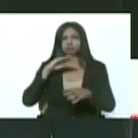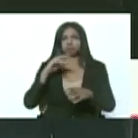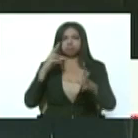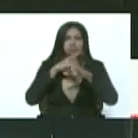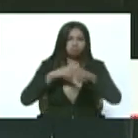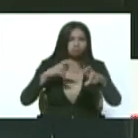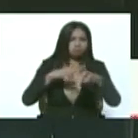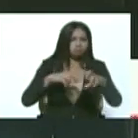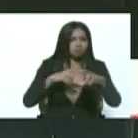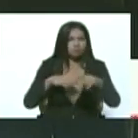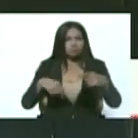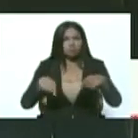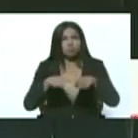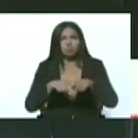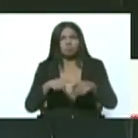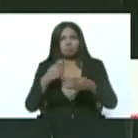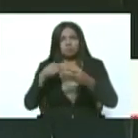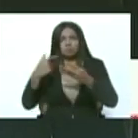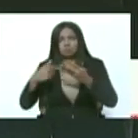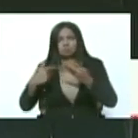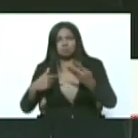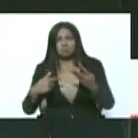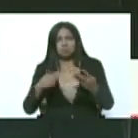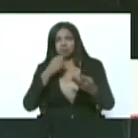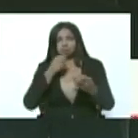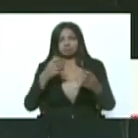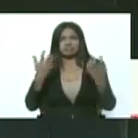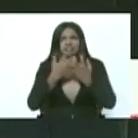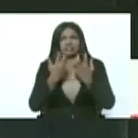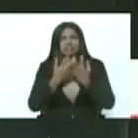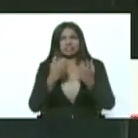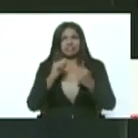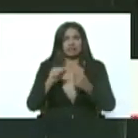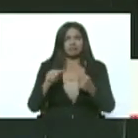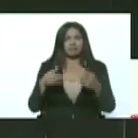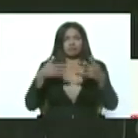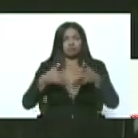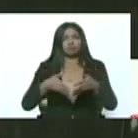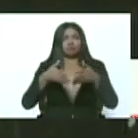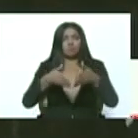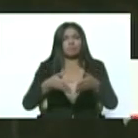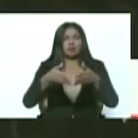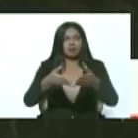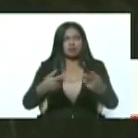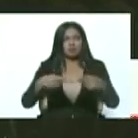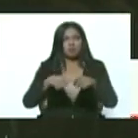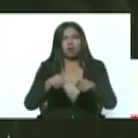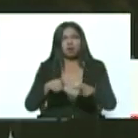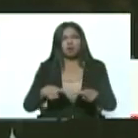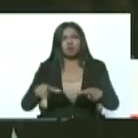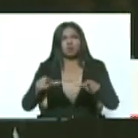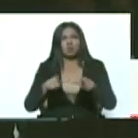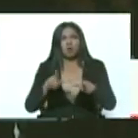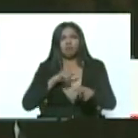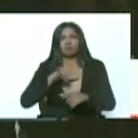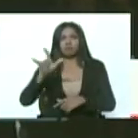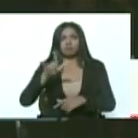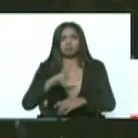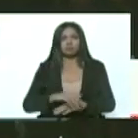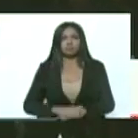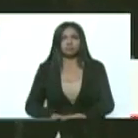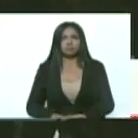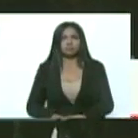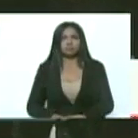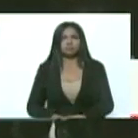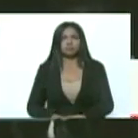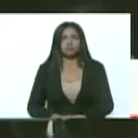exploración radioelectrónica y capacidad de guerra antisubmarina en la región de vuelo, en la región